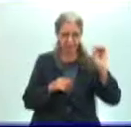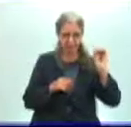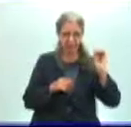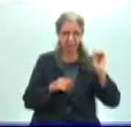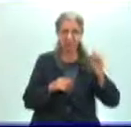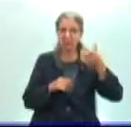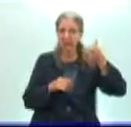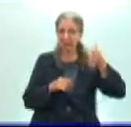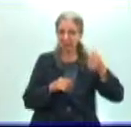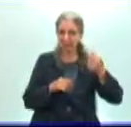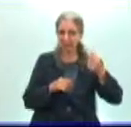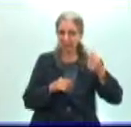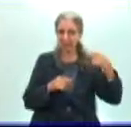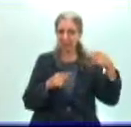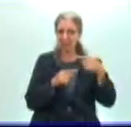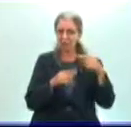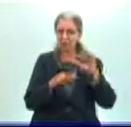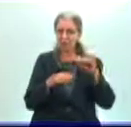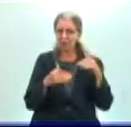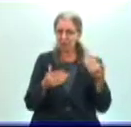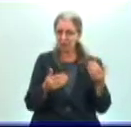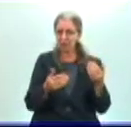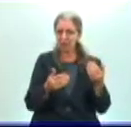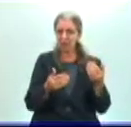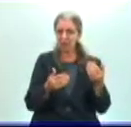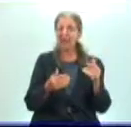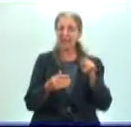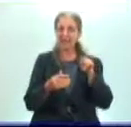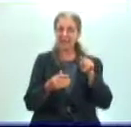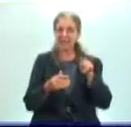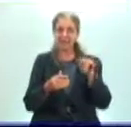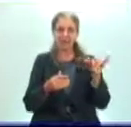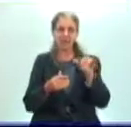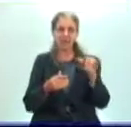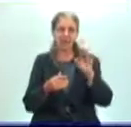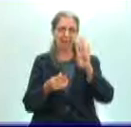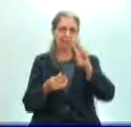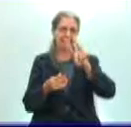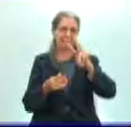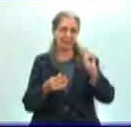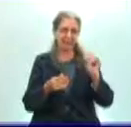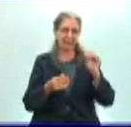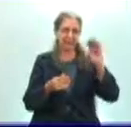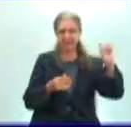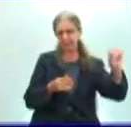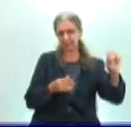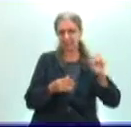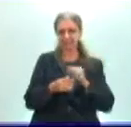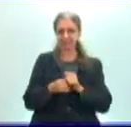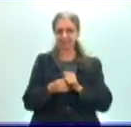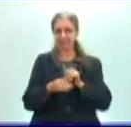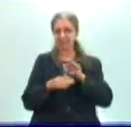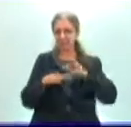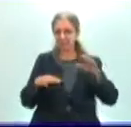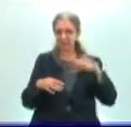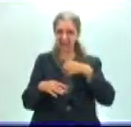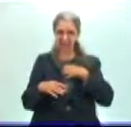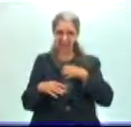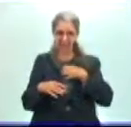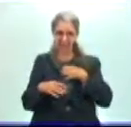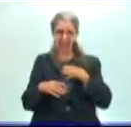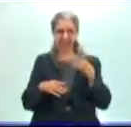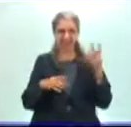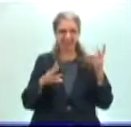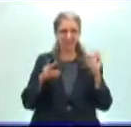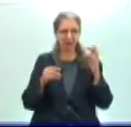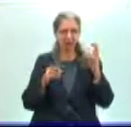para obtener que el valor de este cateto es 20 metros. Ya tienes el valor de